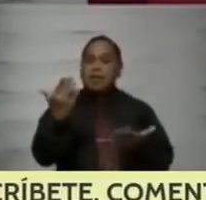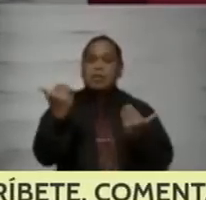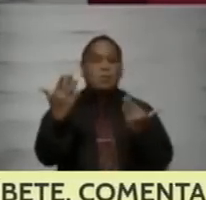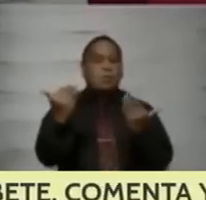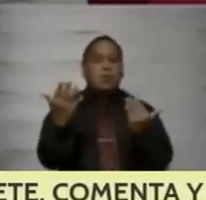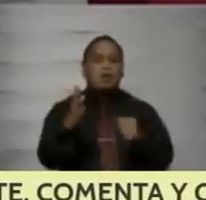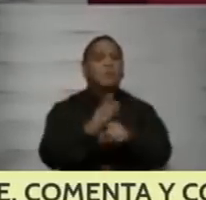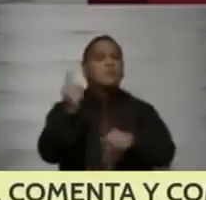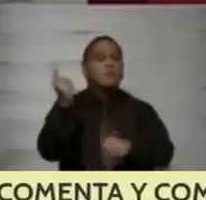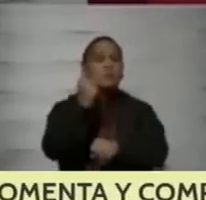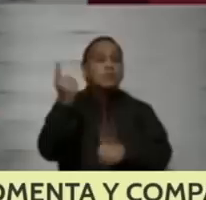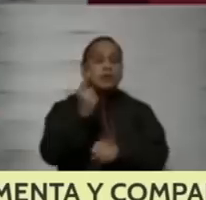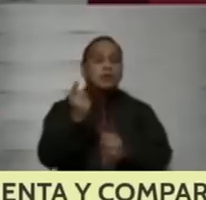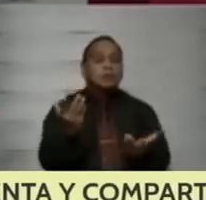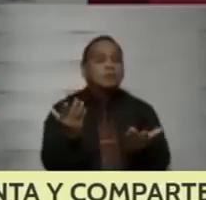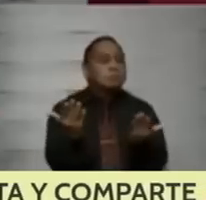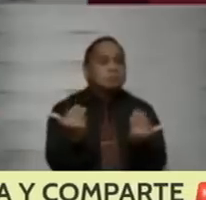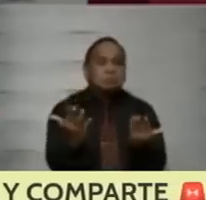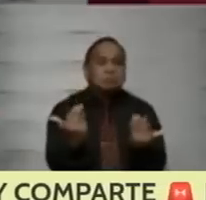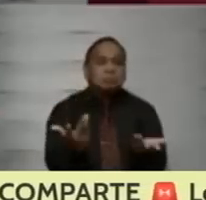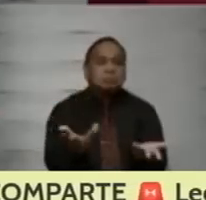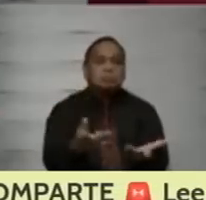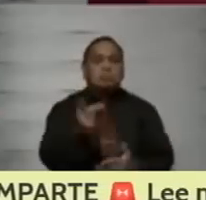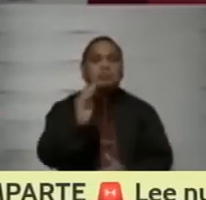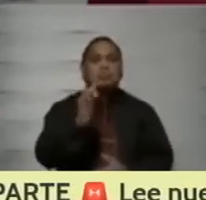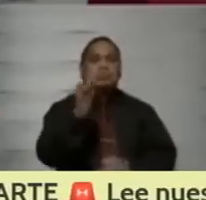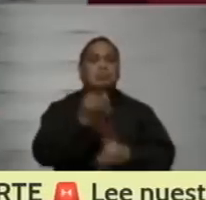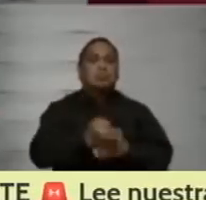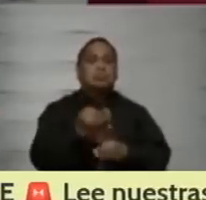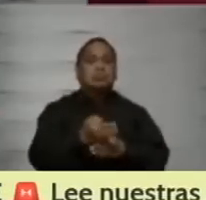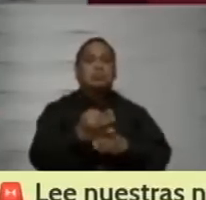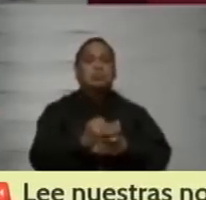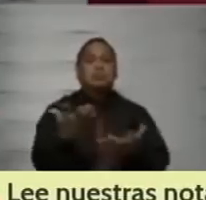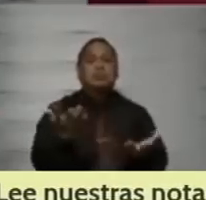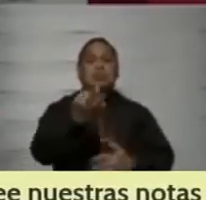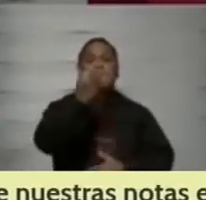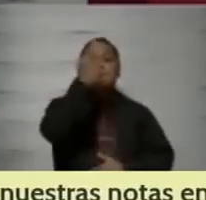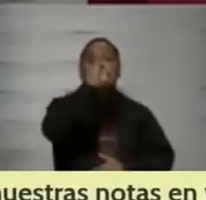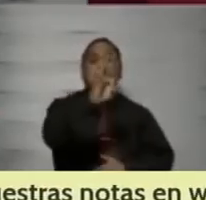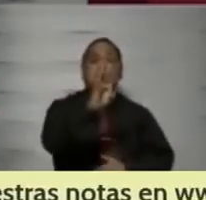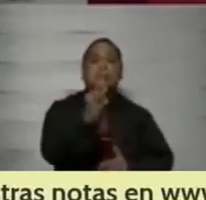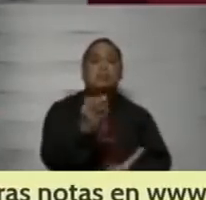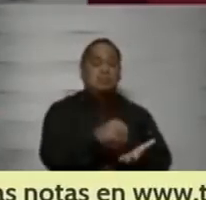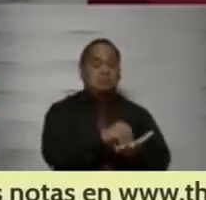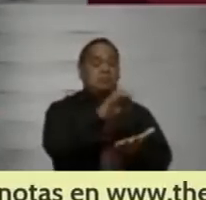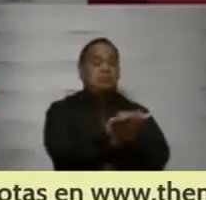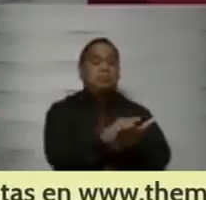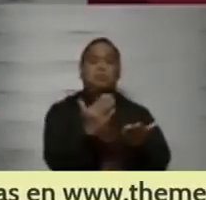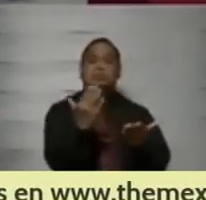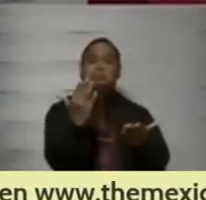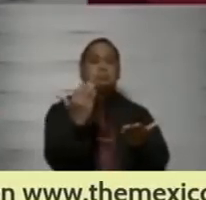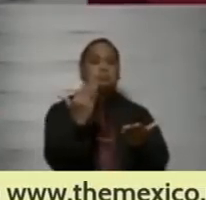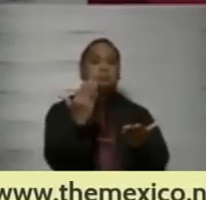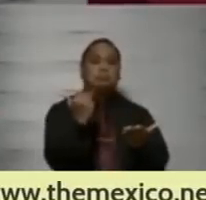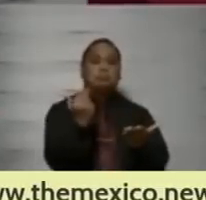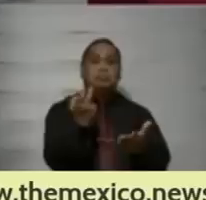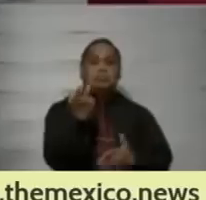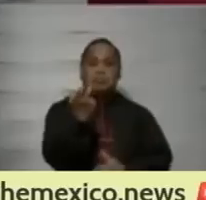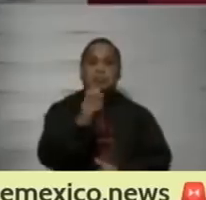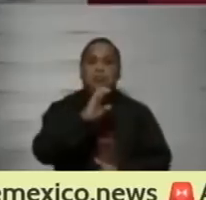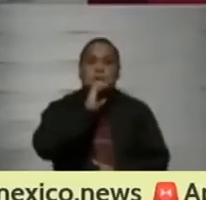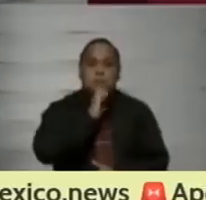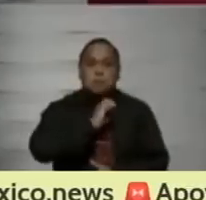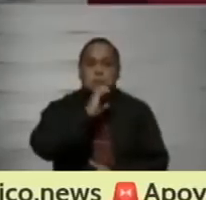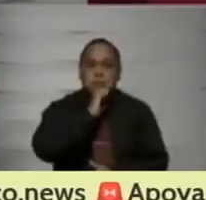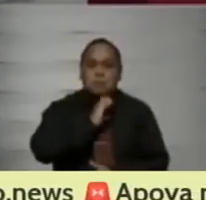se daban o porque no valían nada, ya ni los ven, desaparecen, los hacen invisibles, pero me causa mucha curiosidad